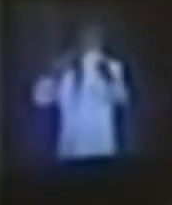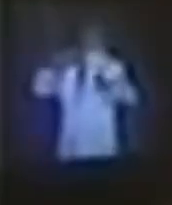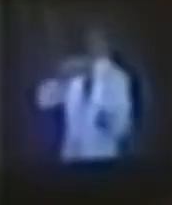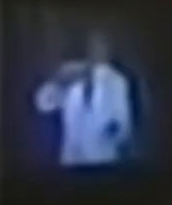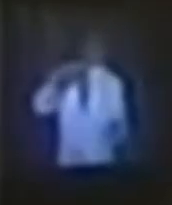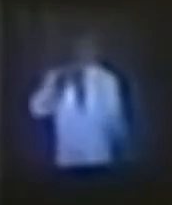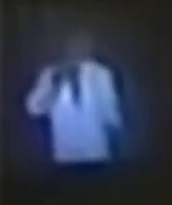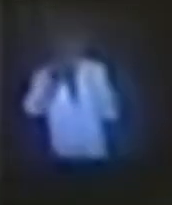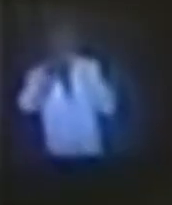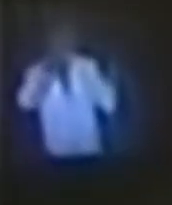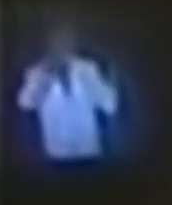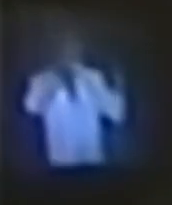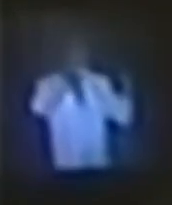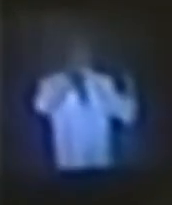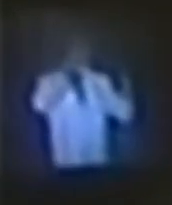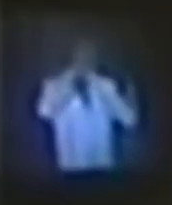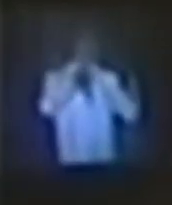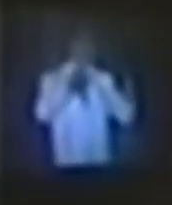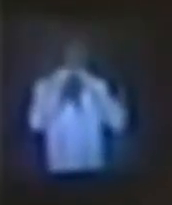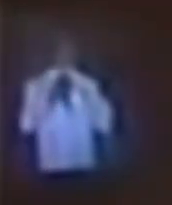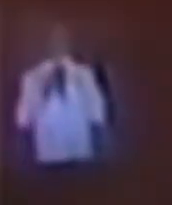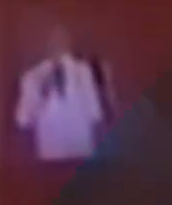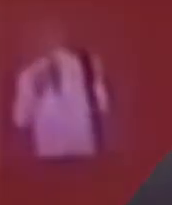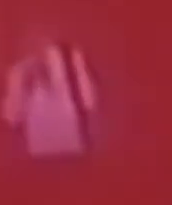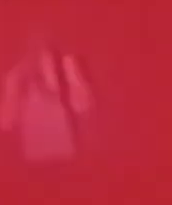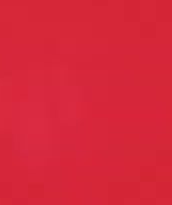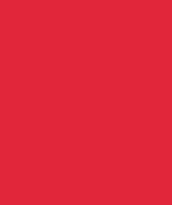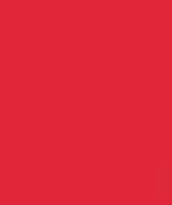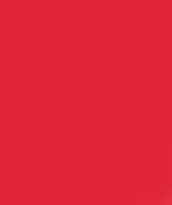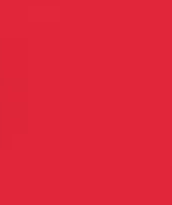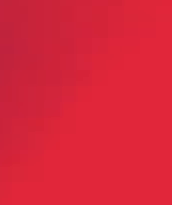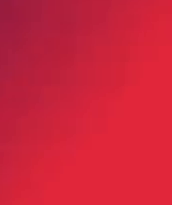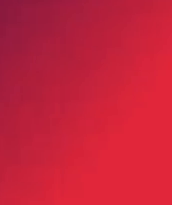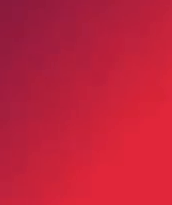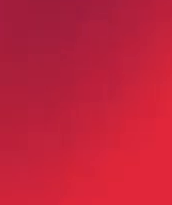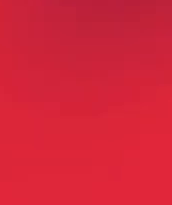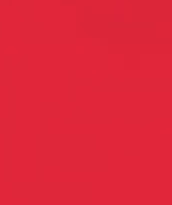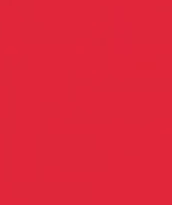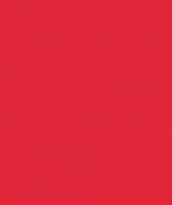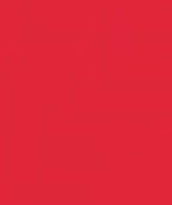dulce y más profundo, que puedo